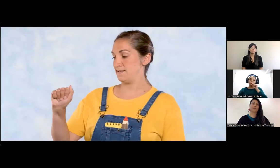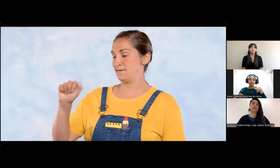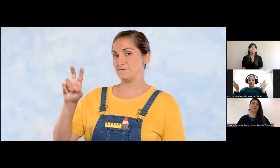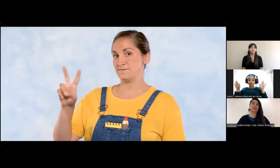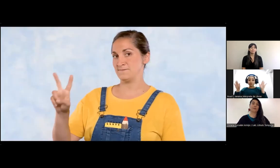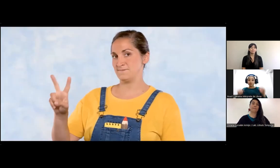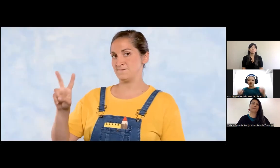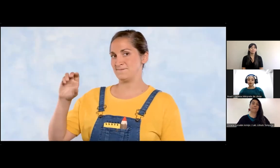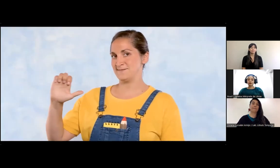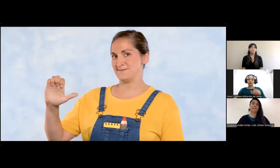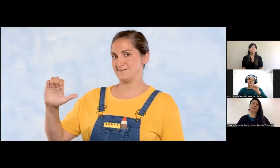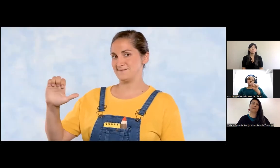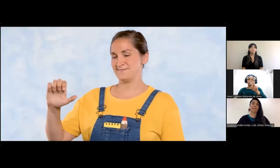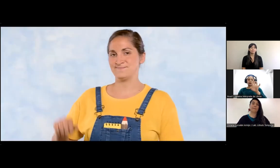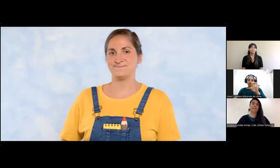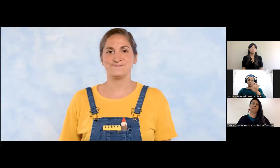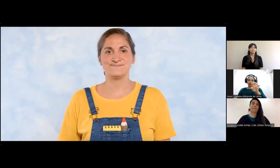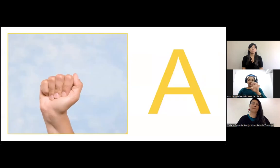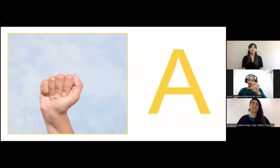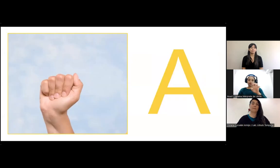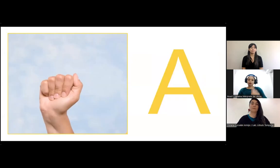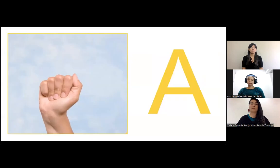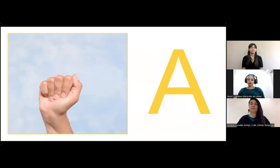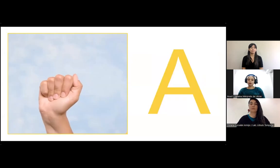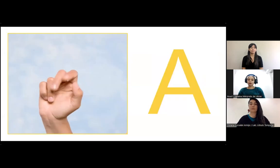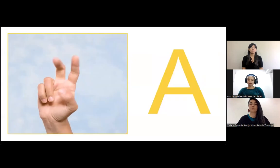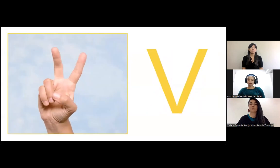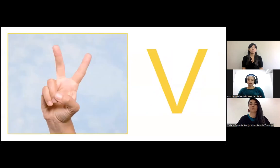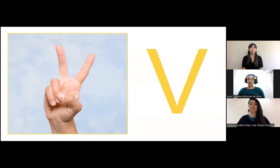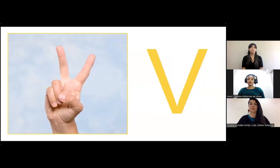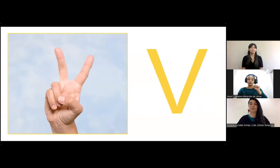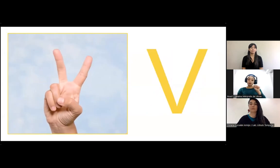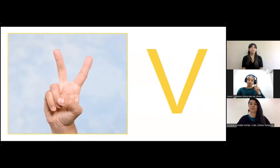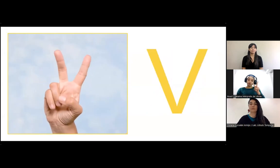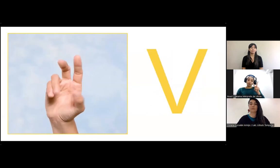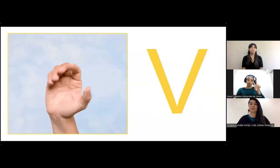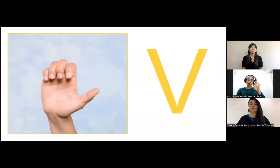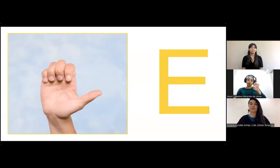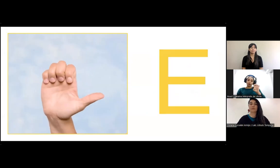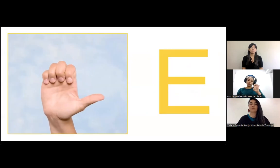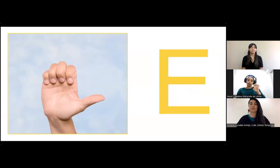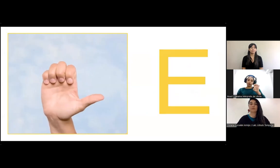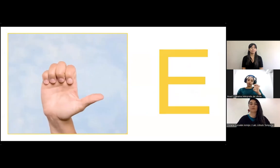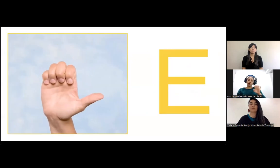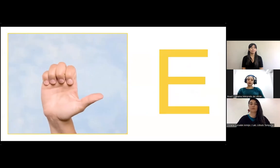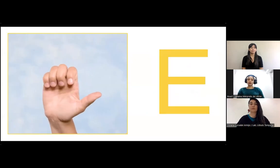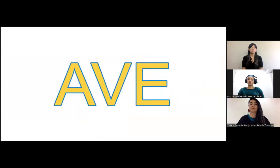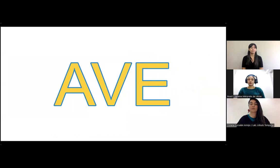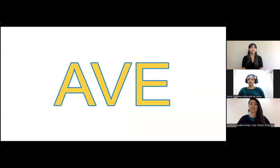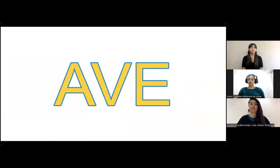A, B, E. A, B, E.